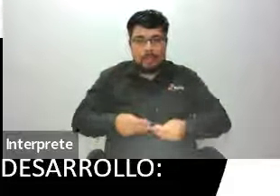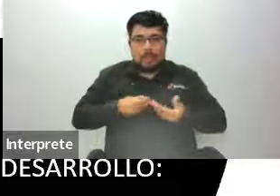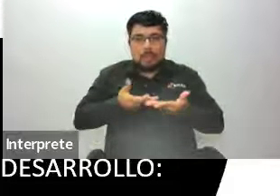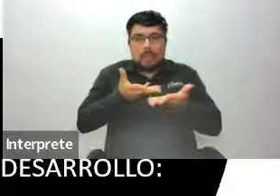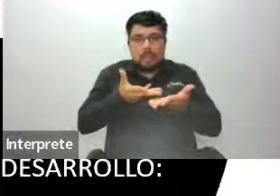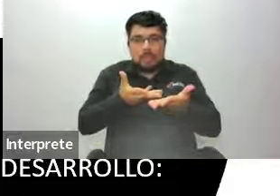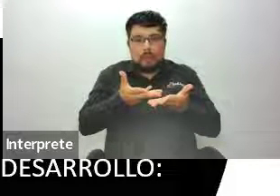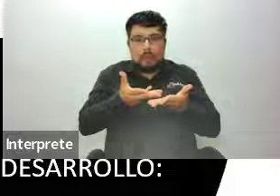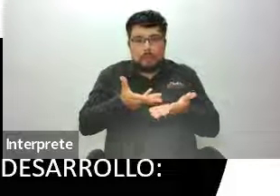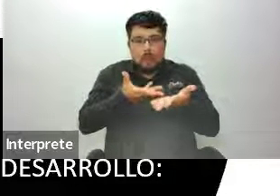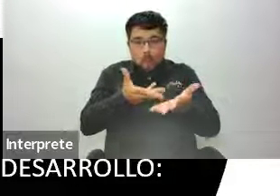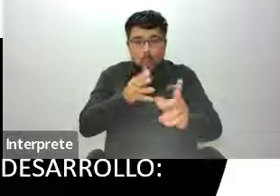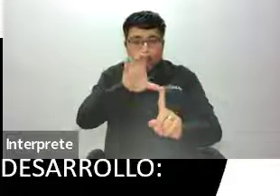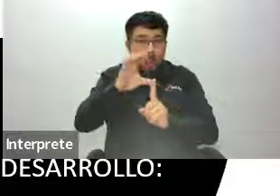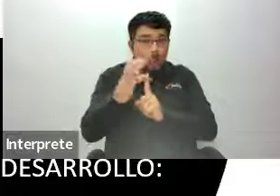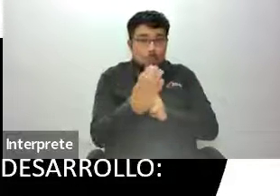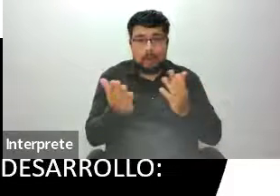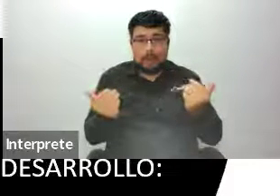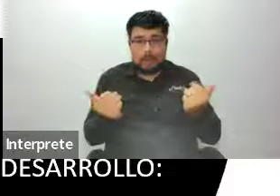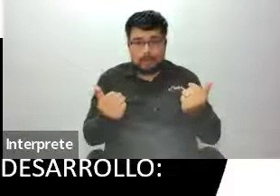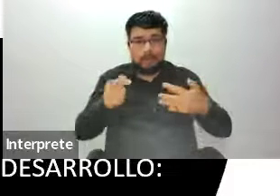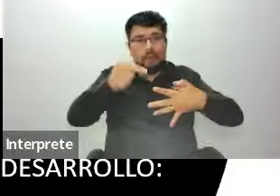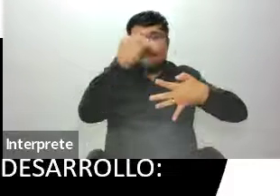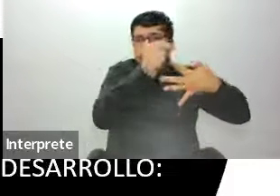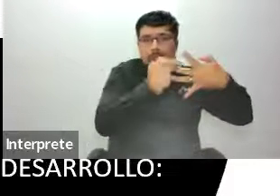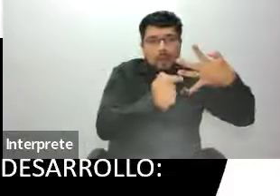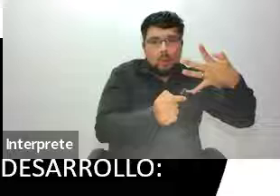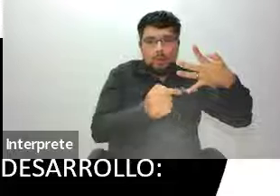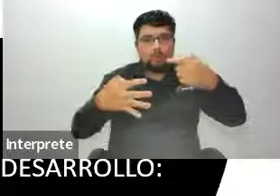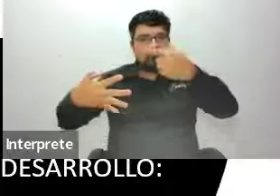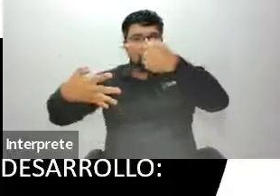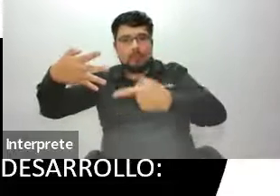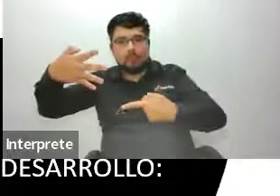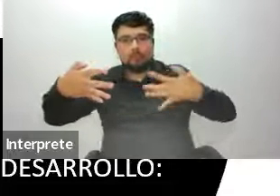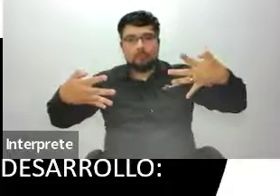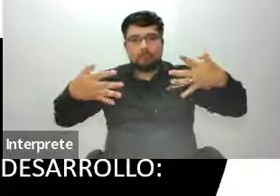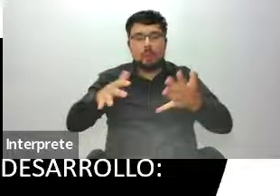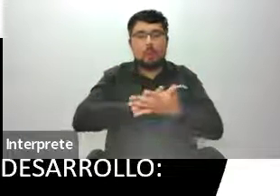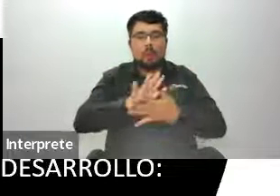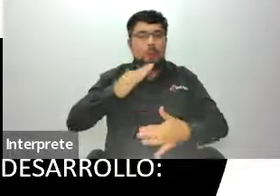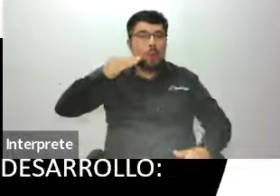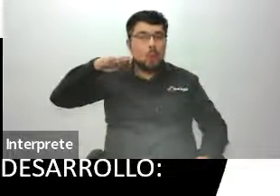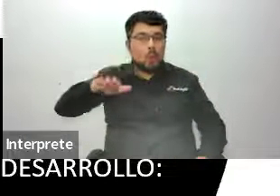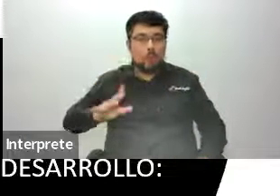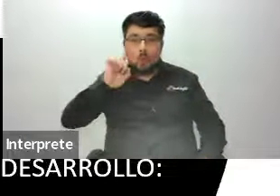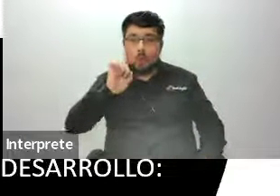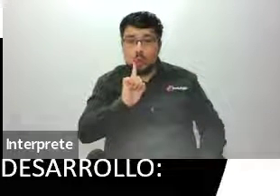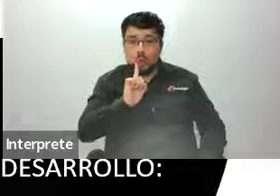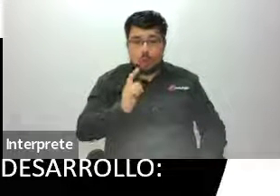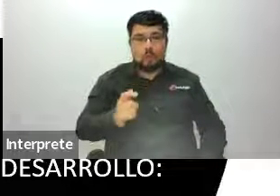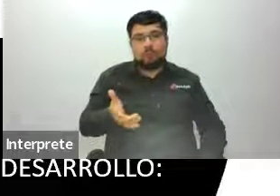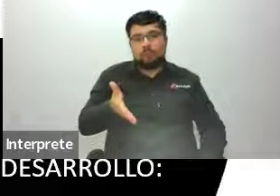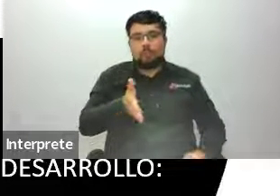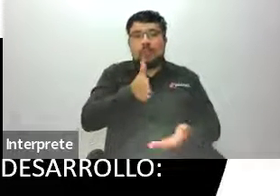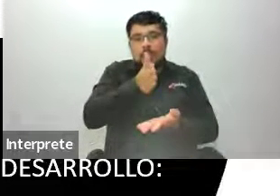requiere de varios factores. En el caso de los niños y niñas sordas, entonces tendríamos que identificar lo que